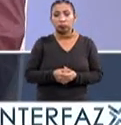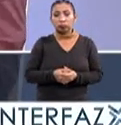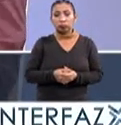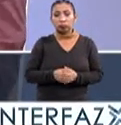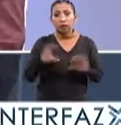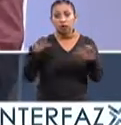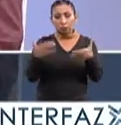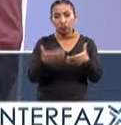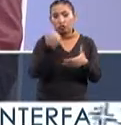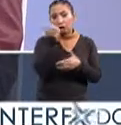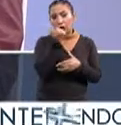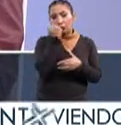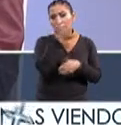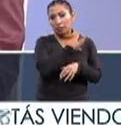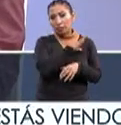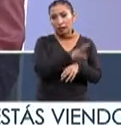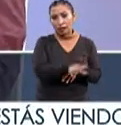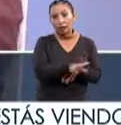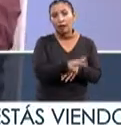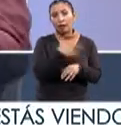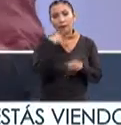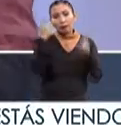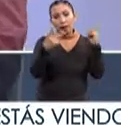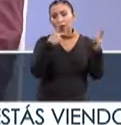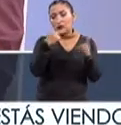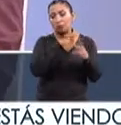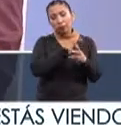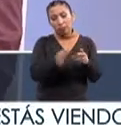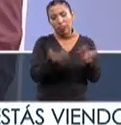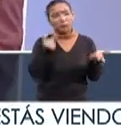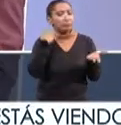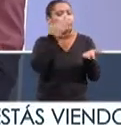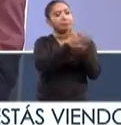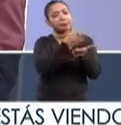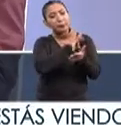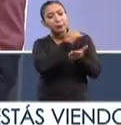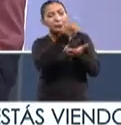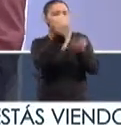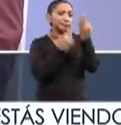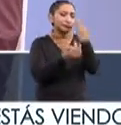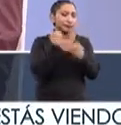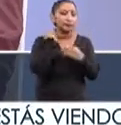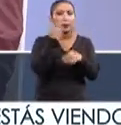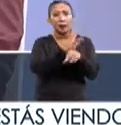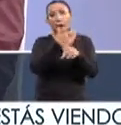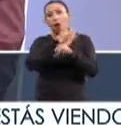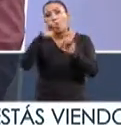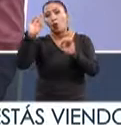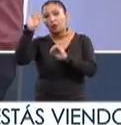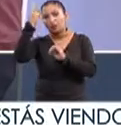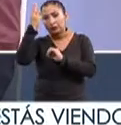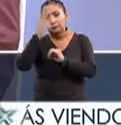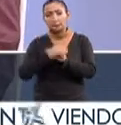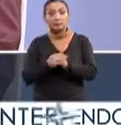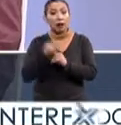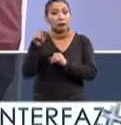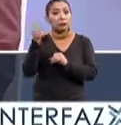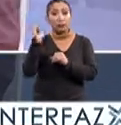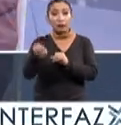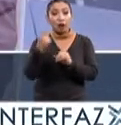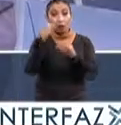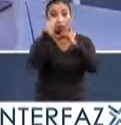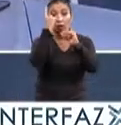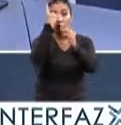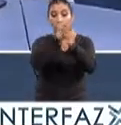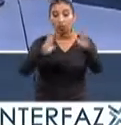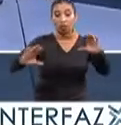la comunidad estudiantil en general que nos visite, bueno, pues podrá acceder tanto de nivel medio superior como superior. Eso no significa que esté